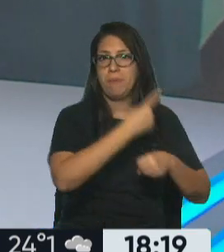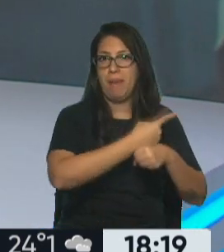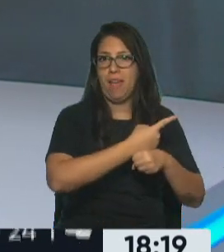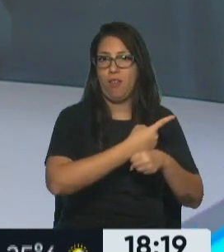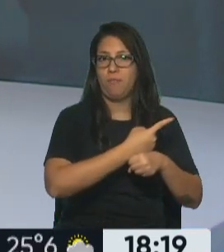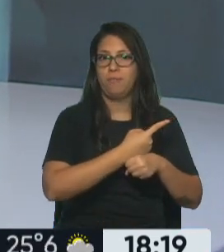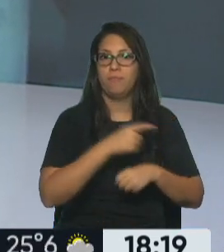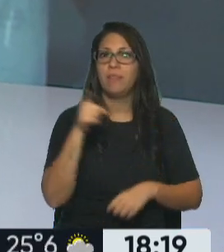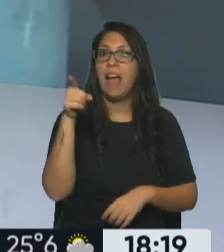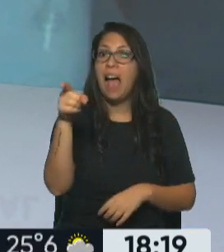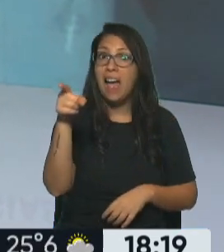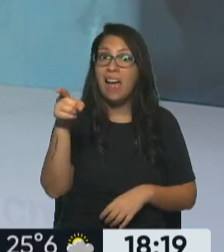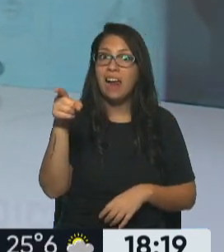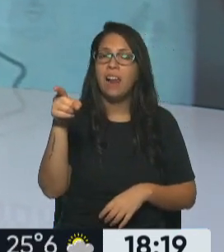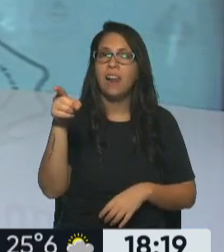Lo encontraron